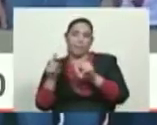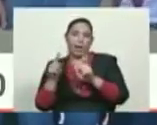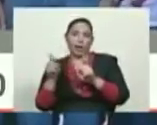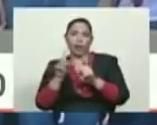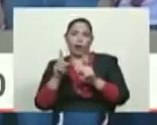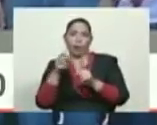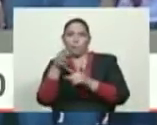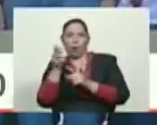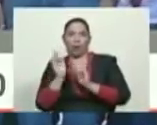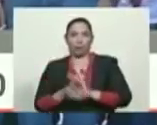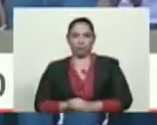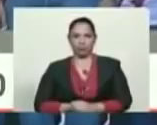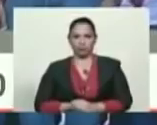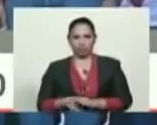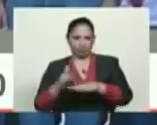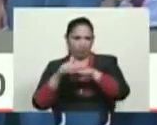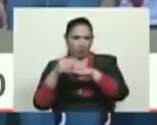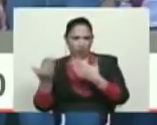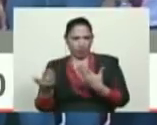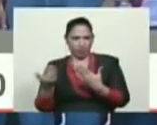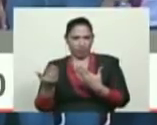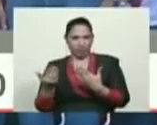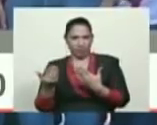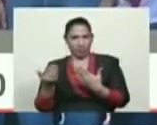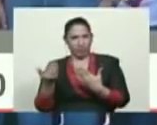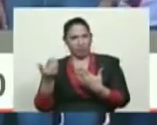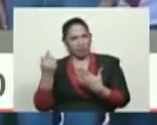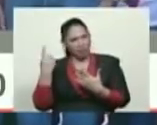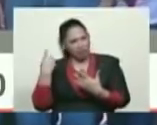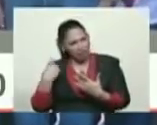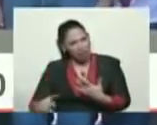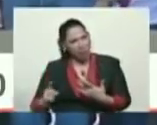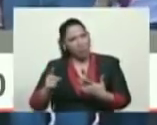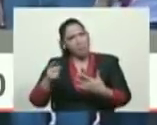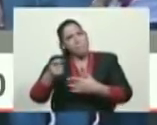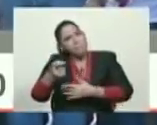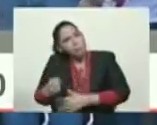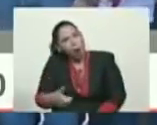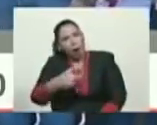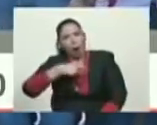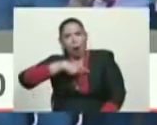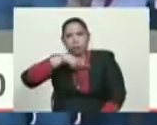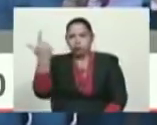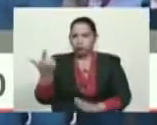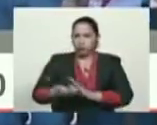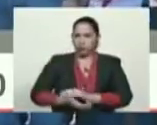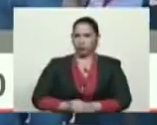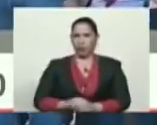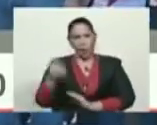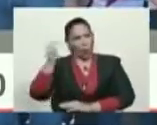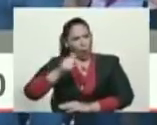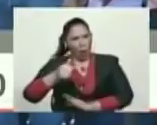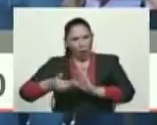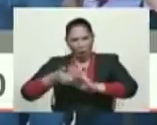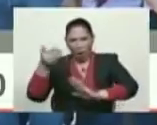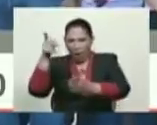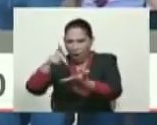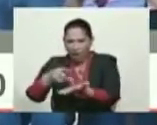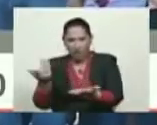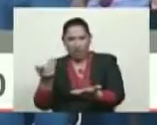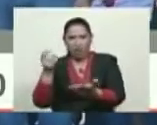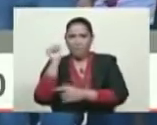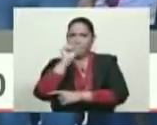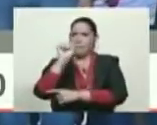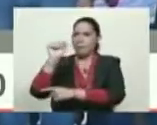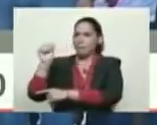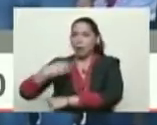perdono. Hay que tener poca vergüenza para hoy ir a tocarle la puerta